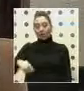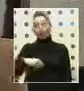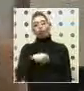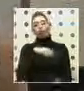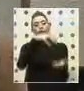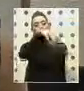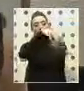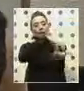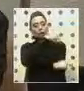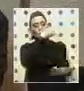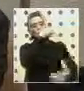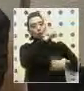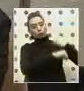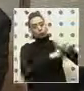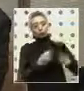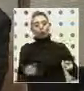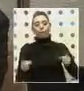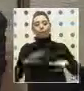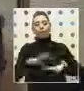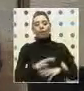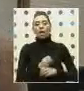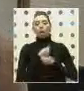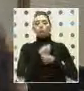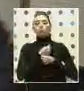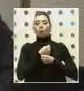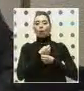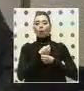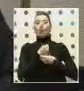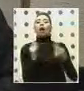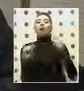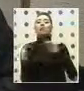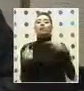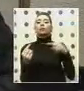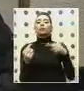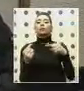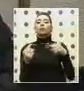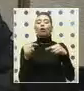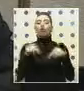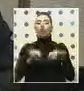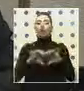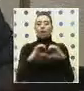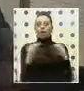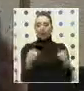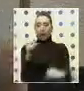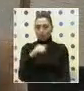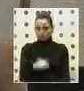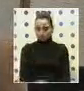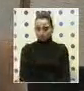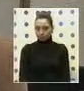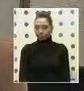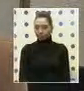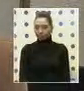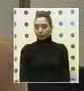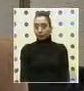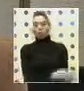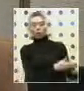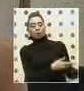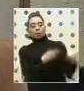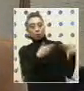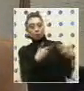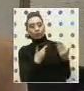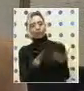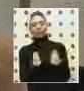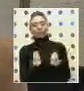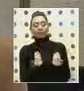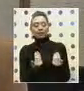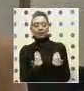años, hemos vuelto a empoderarnos de las discusiones al interior de esta Cámara. Impulsado por la creciente necesidad